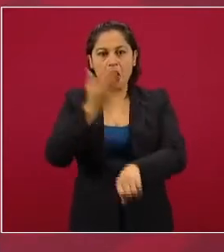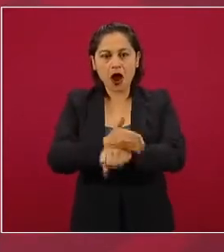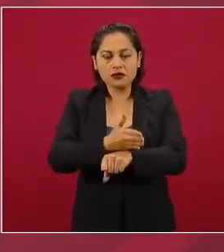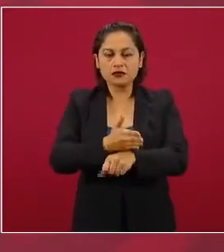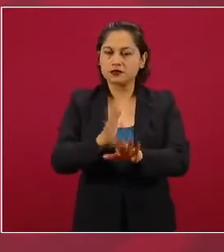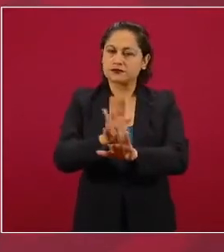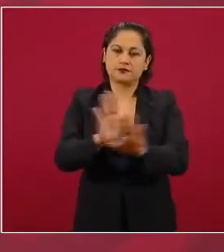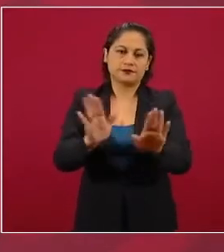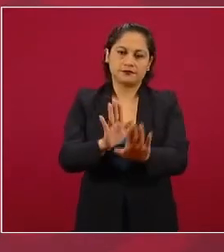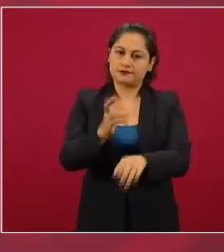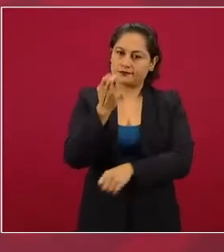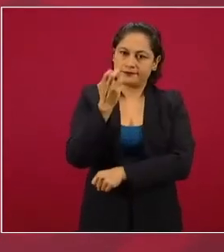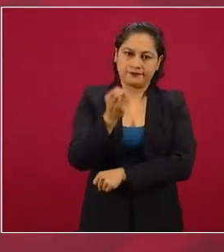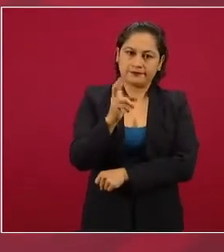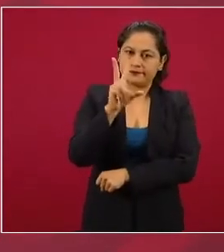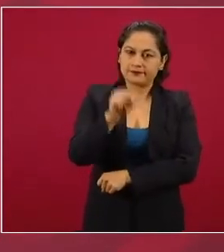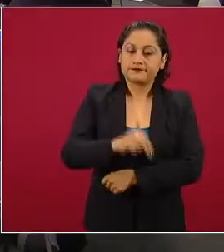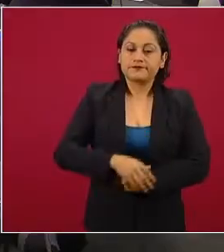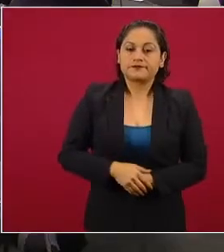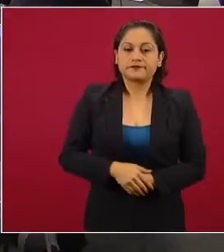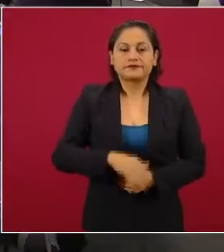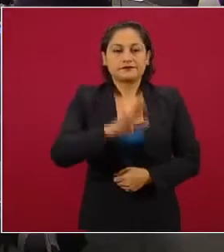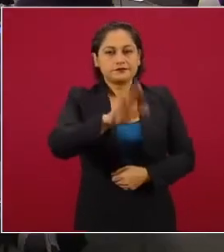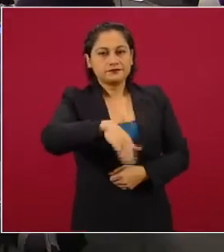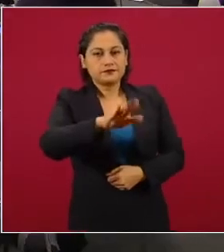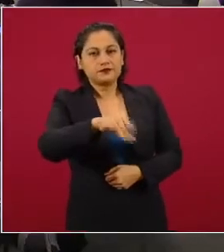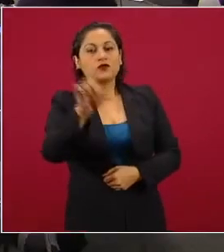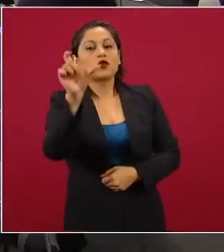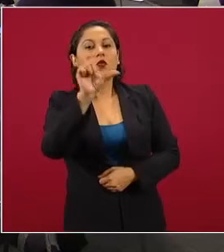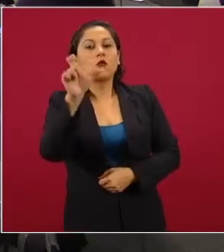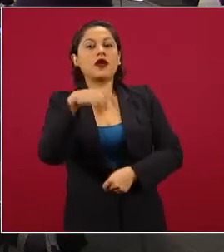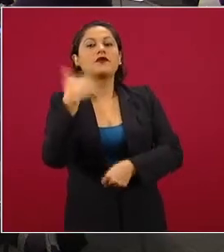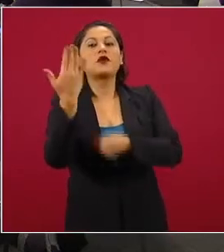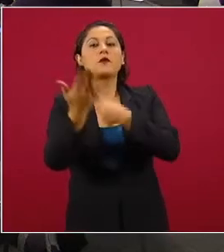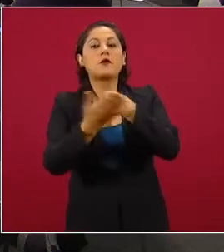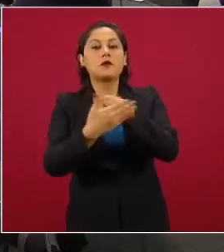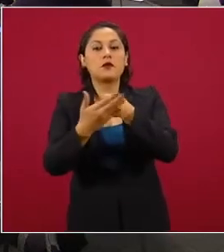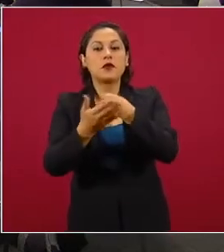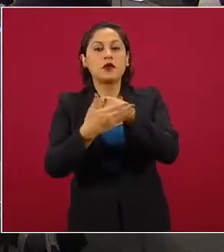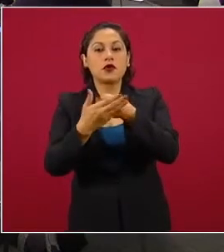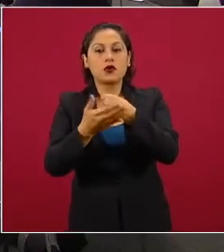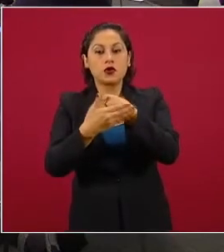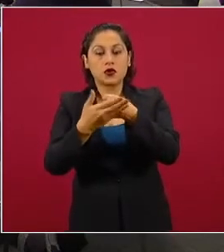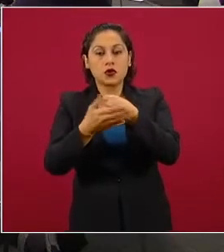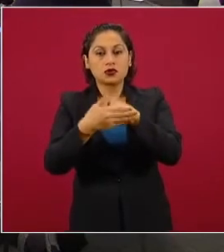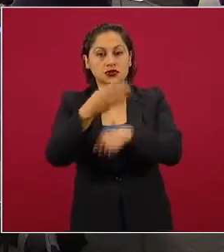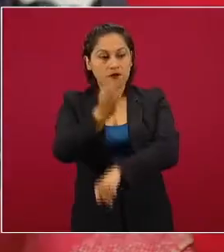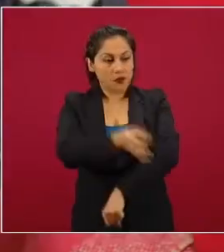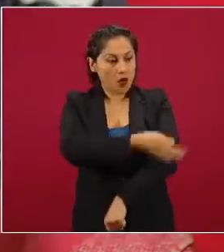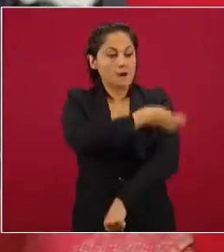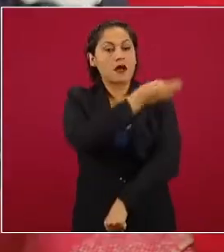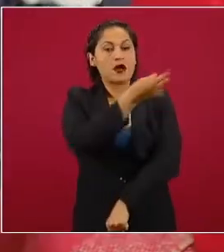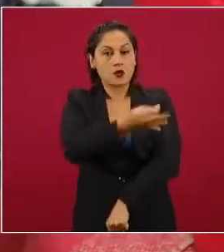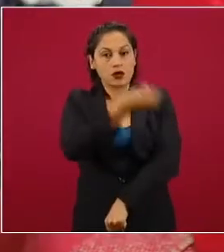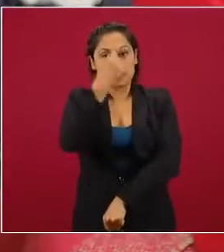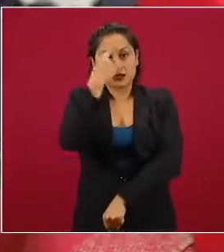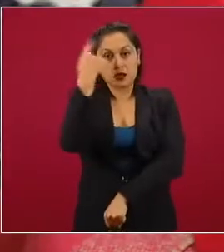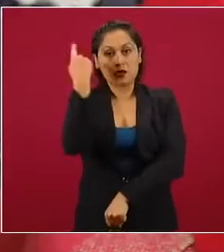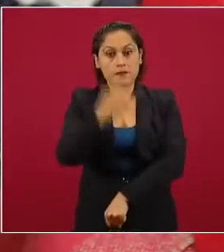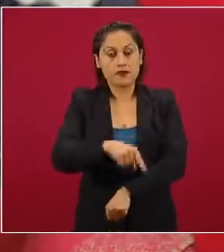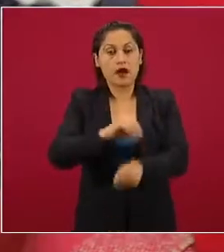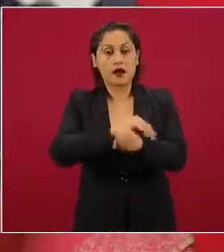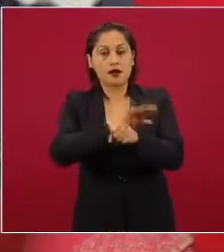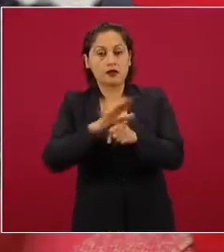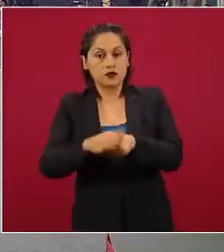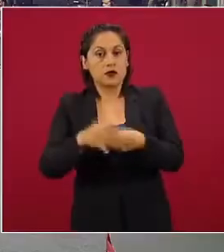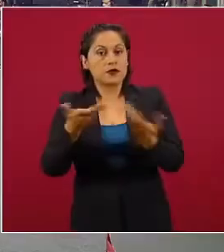razones ya comentadas. ¿Y cuándo se presentaría, doctor, el plan de vacunación para el COVID una vez que llegue la vacuna? Claro, al igual